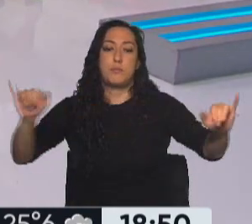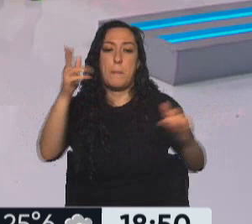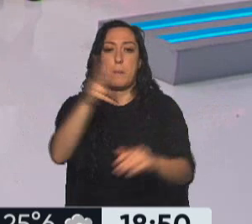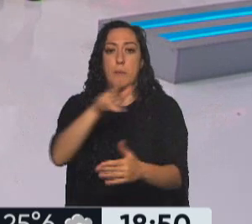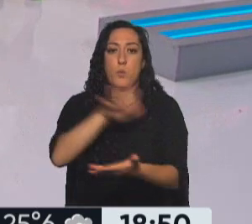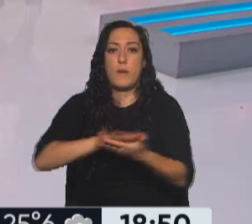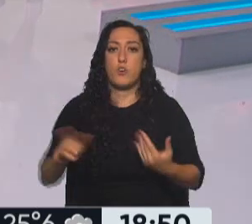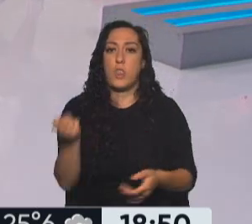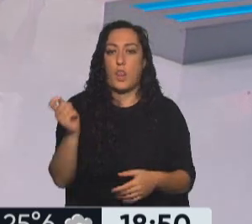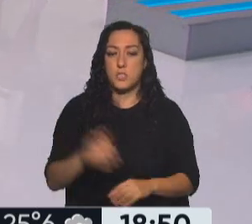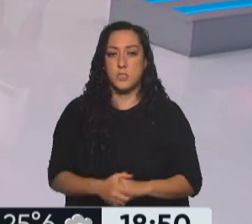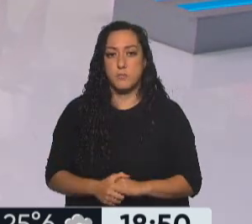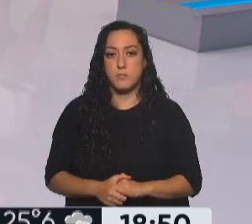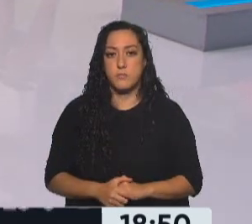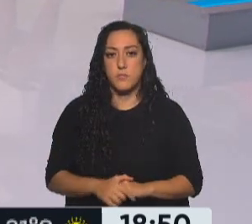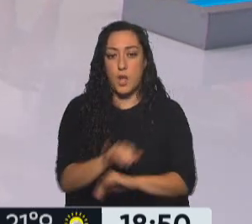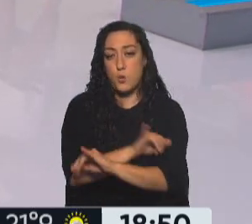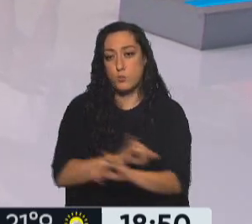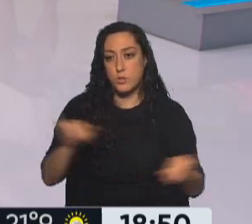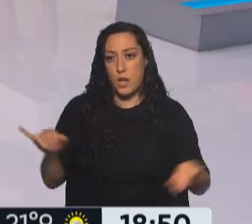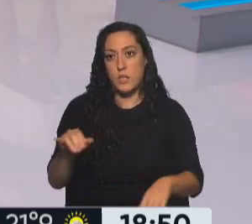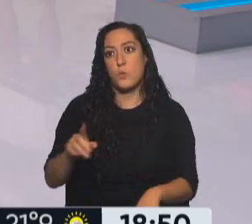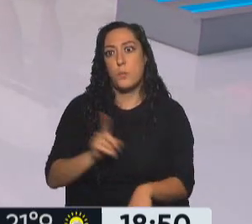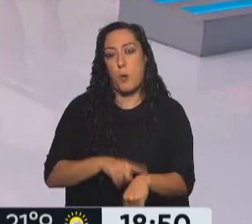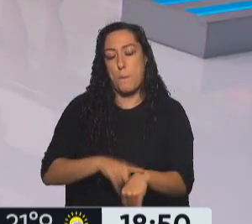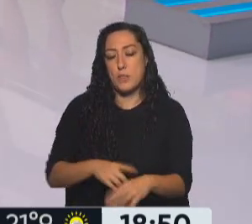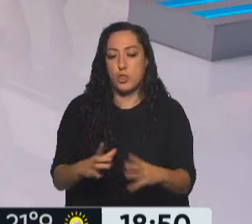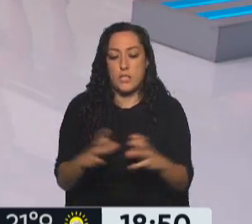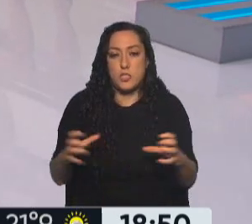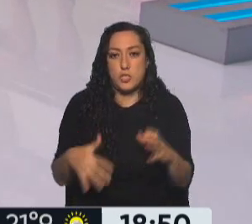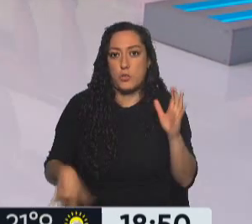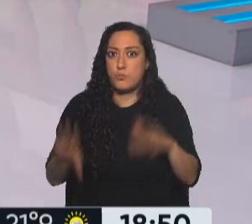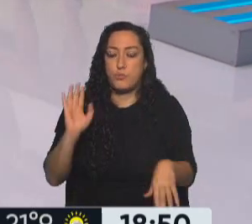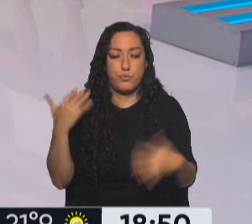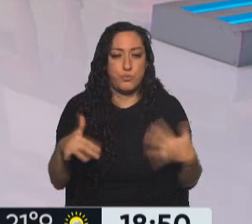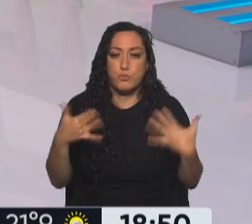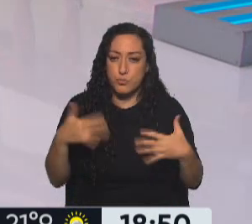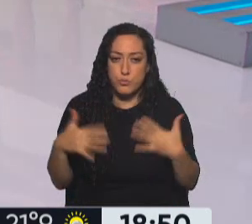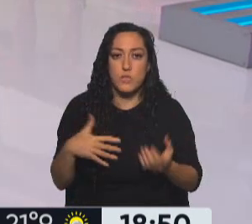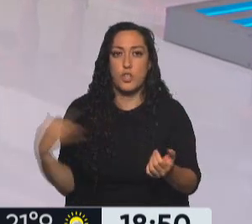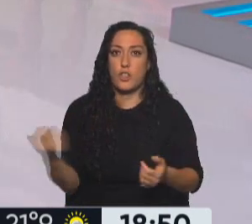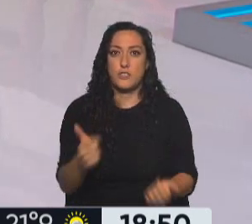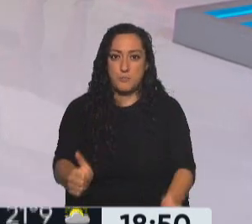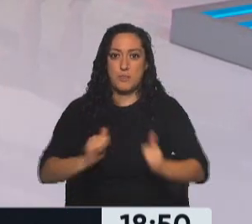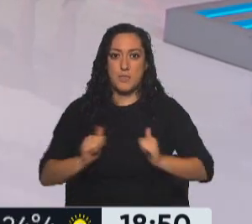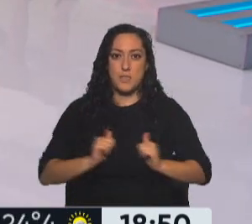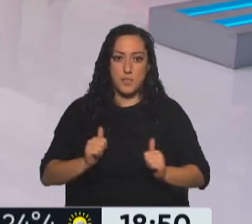papa. Bueno, el punto central es este, Horas y días que van a ser de Por máxima supuesto, atención. y allí estaremos con expectativa máxima.